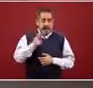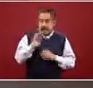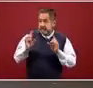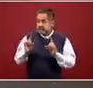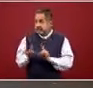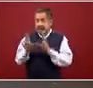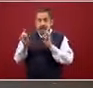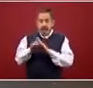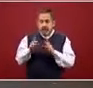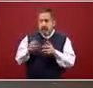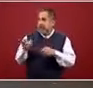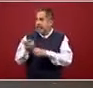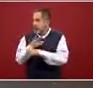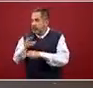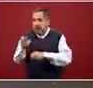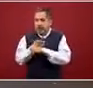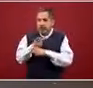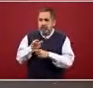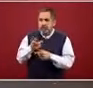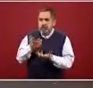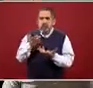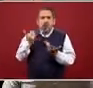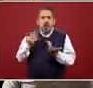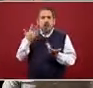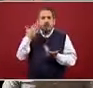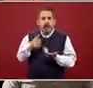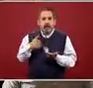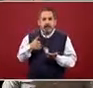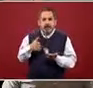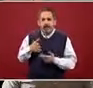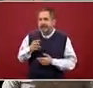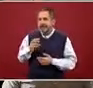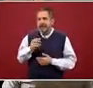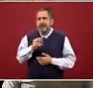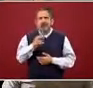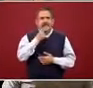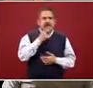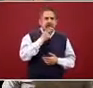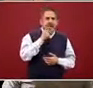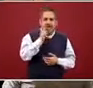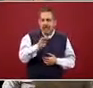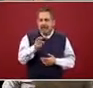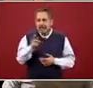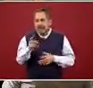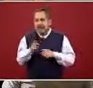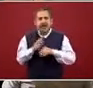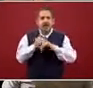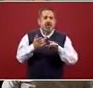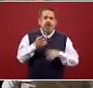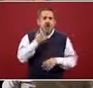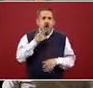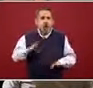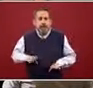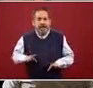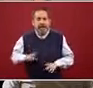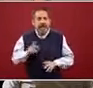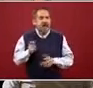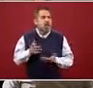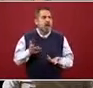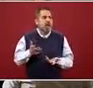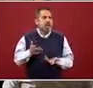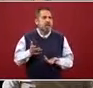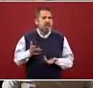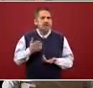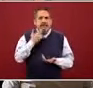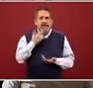fenómenos dispersos, no es útil, ni es informativo, ni es conveniente, ni es